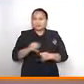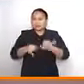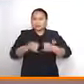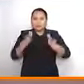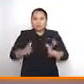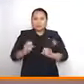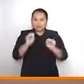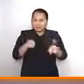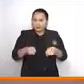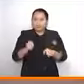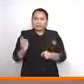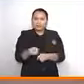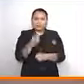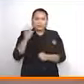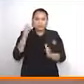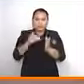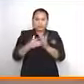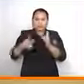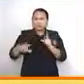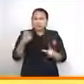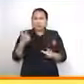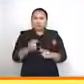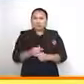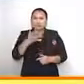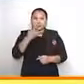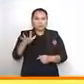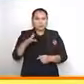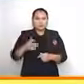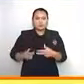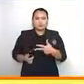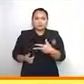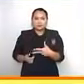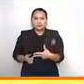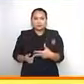estaría ganando 100.000 empiras. Suerte.